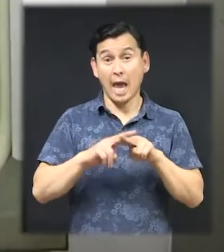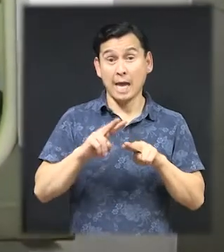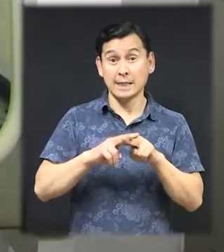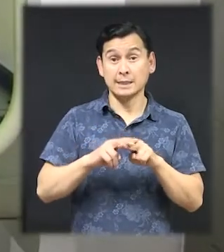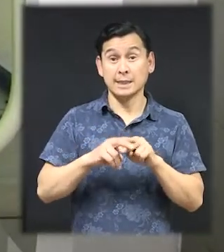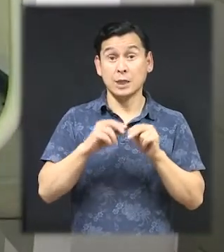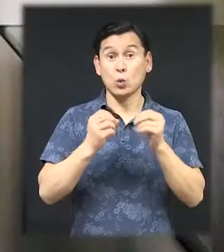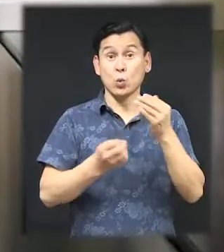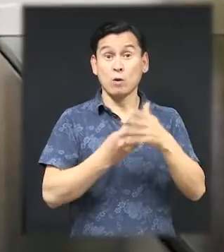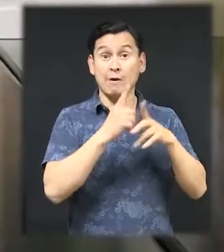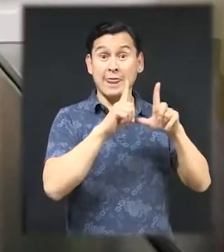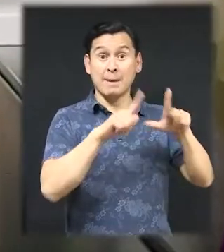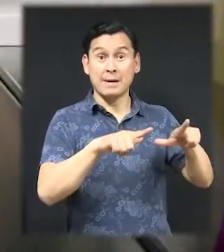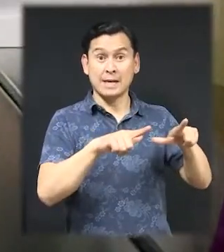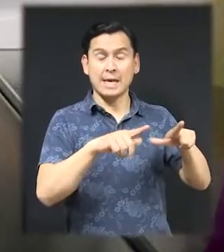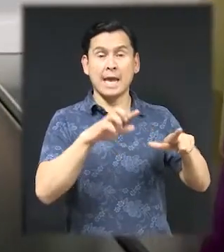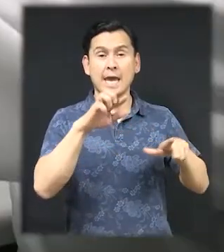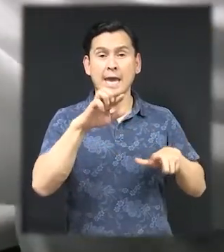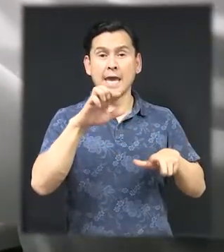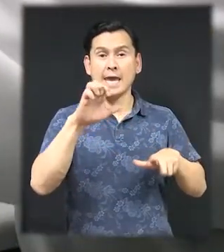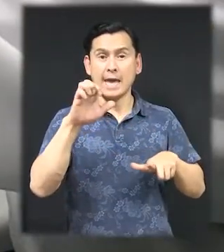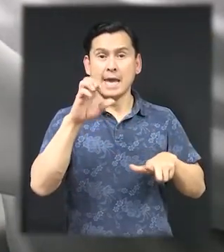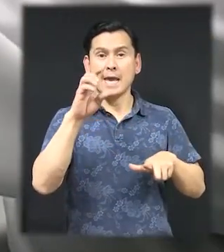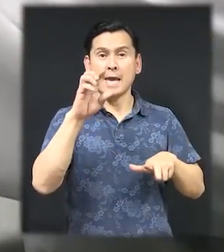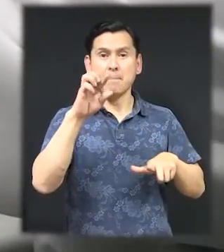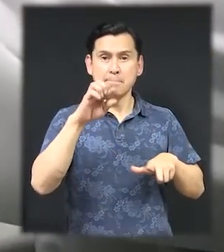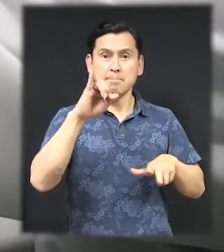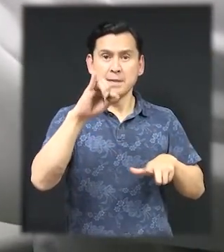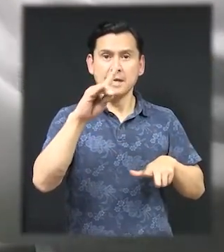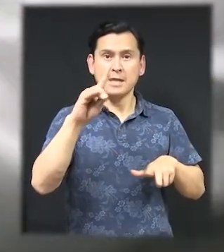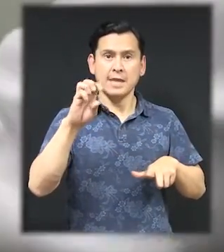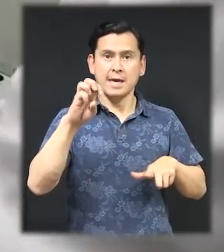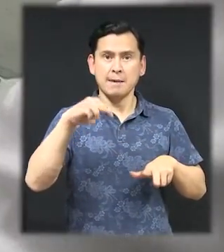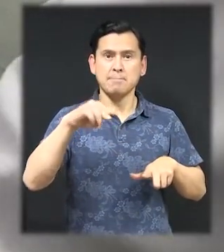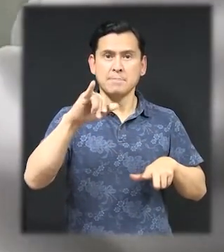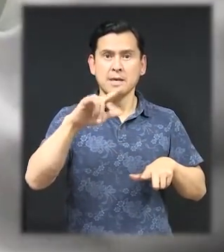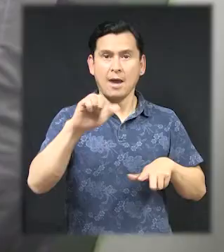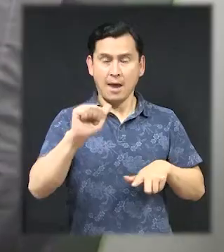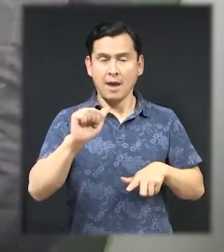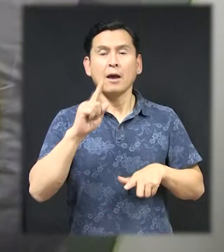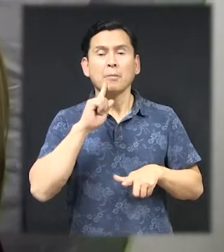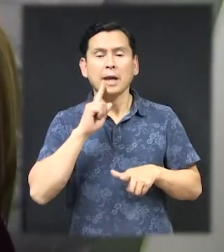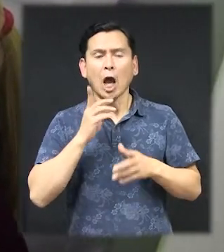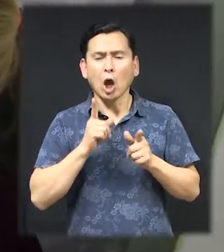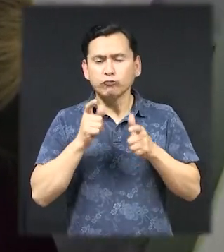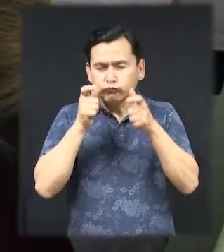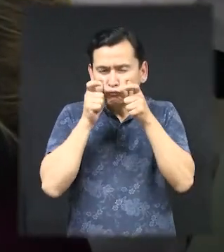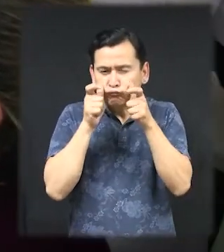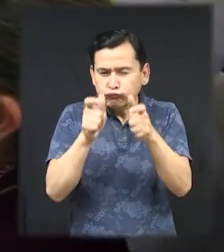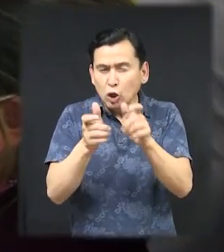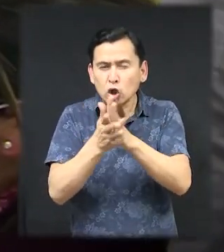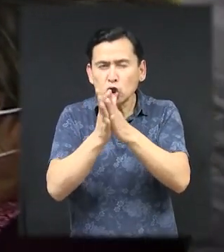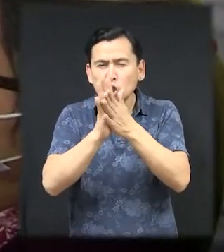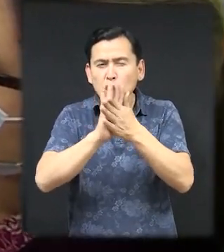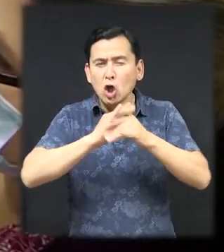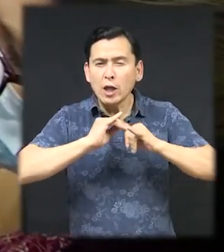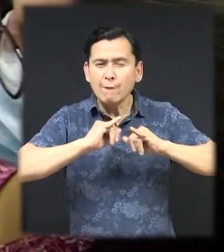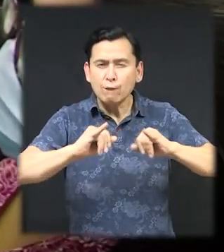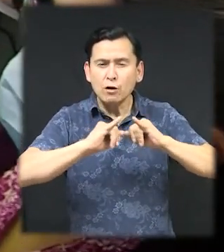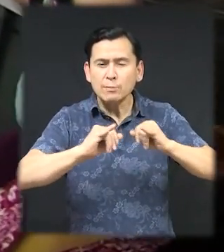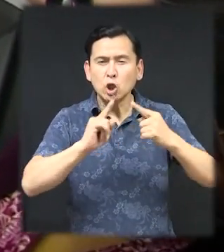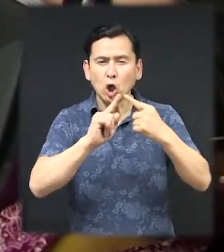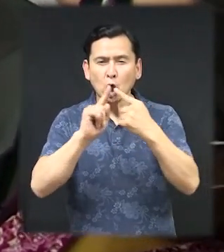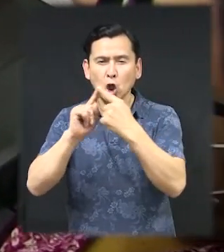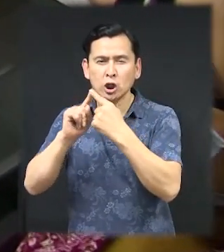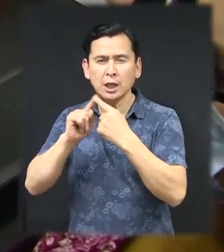está definido para poder resolver las problemáticas de la técnica de PCR, sino que esperamos que este laboratorio perfeccione las técnicas para